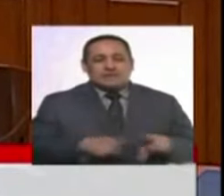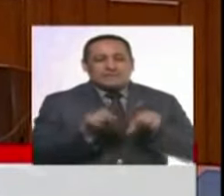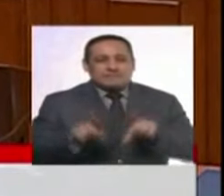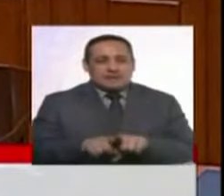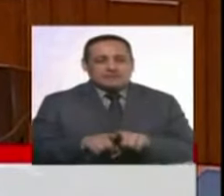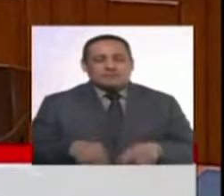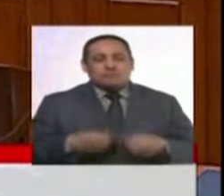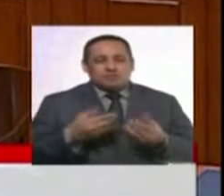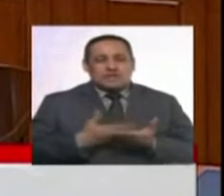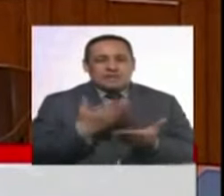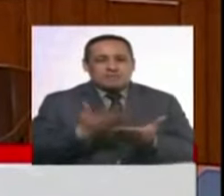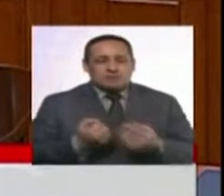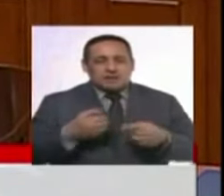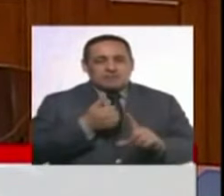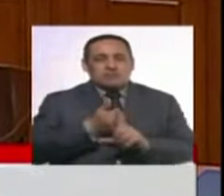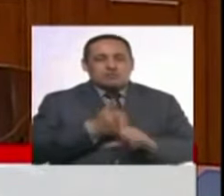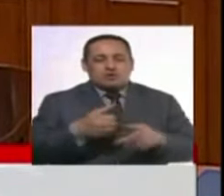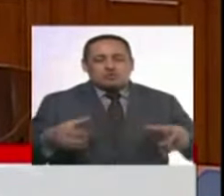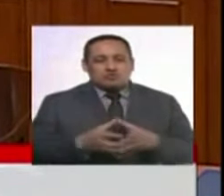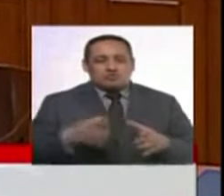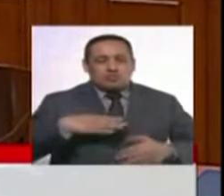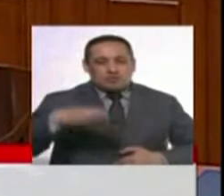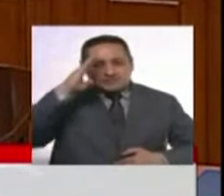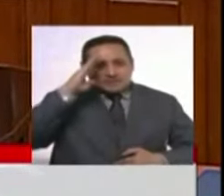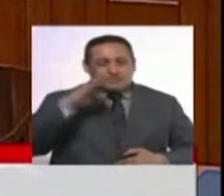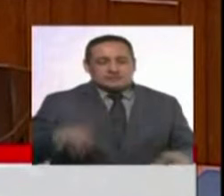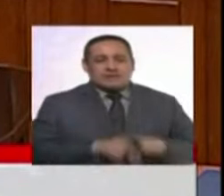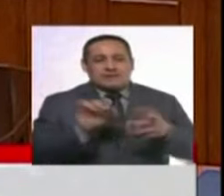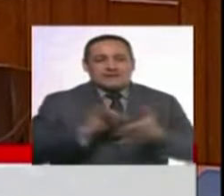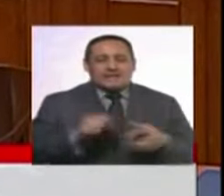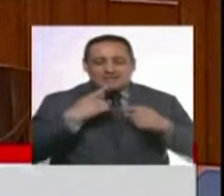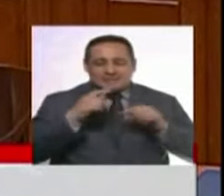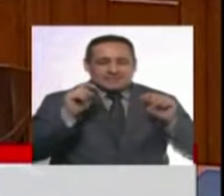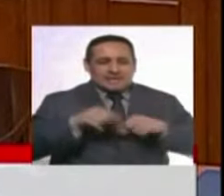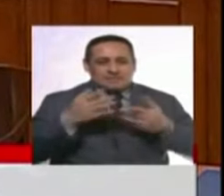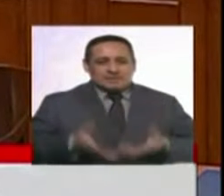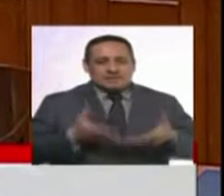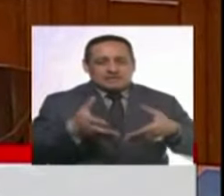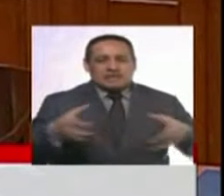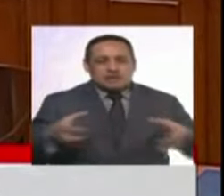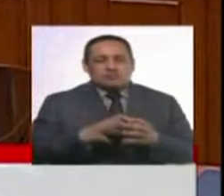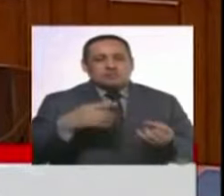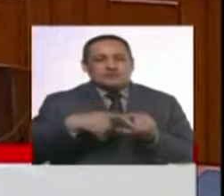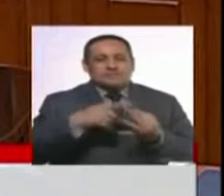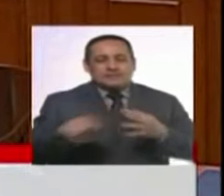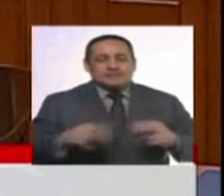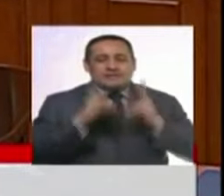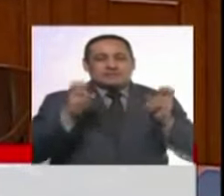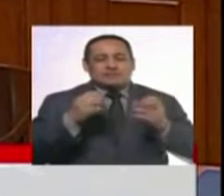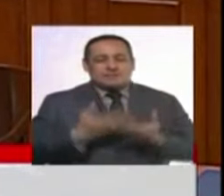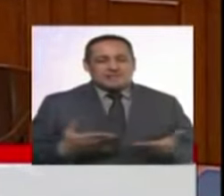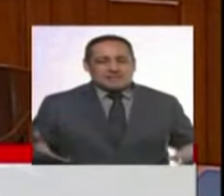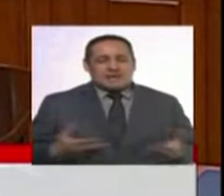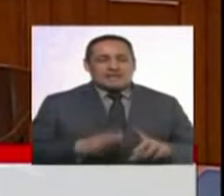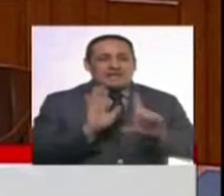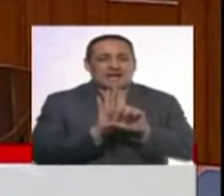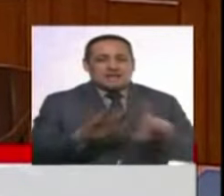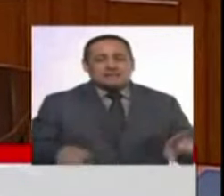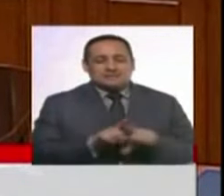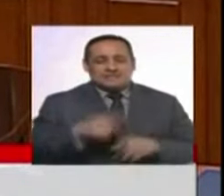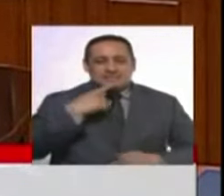pone a prueba a la propia institución policial que debe dotar a sus efectivos de los medios materiales y jurídicos